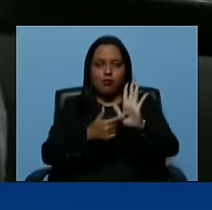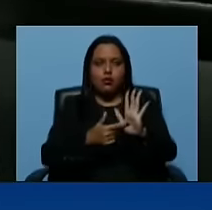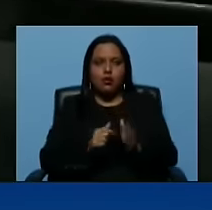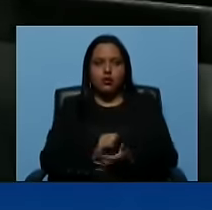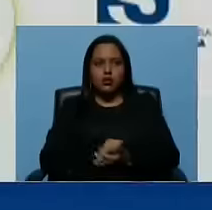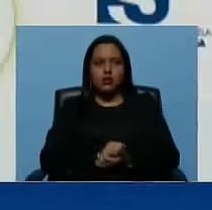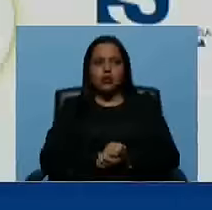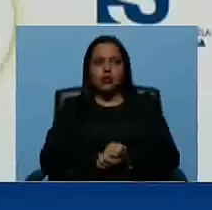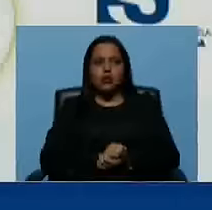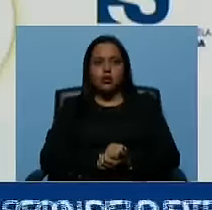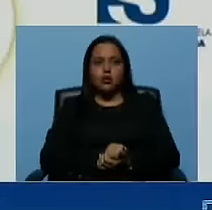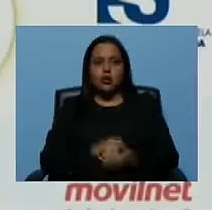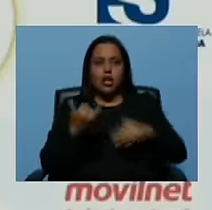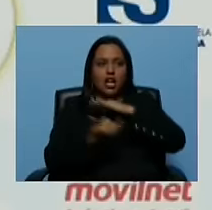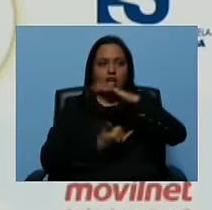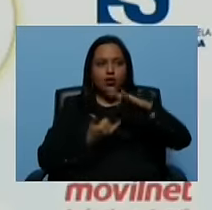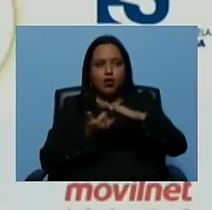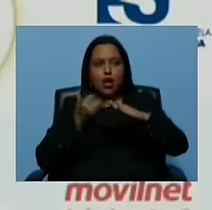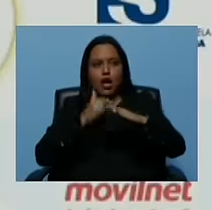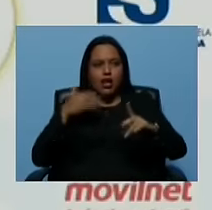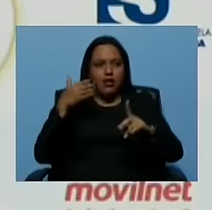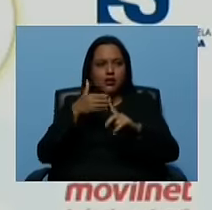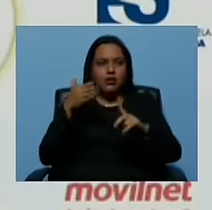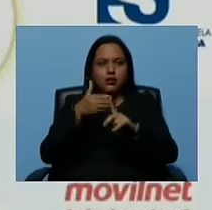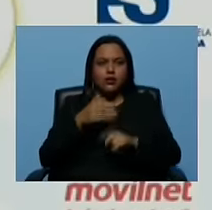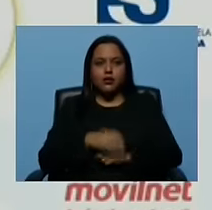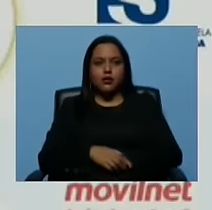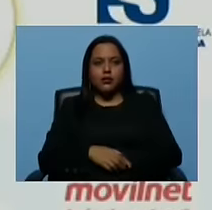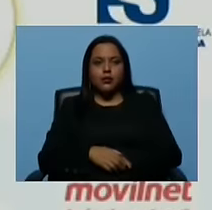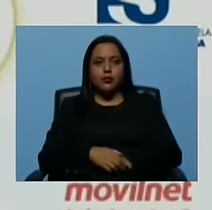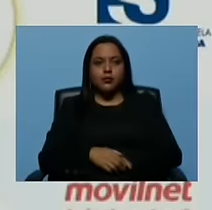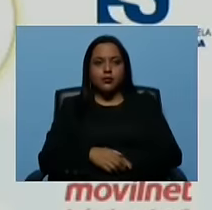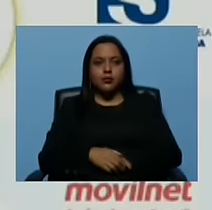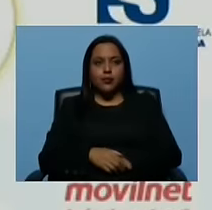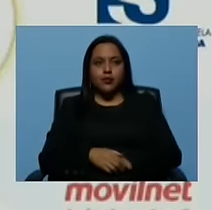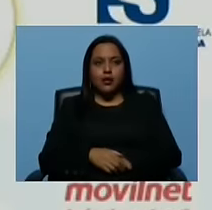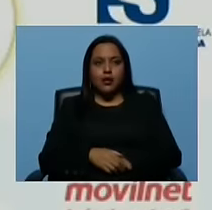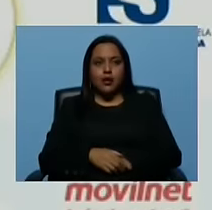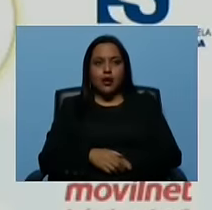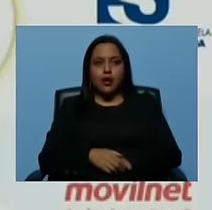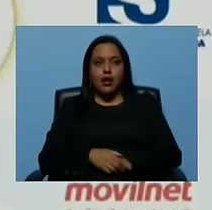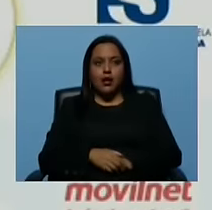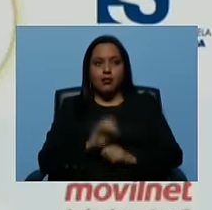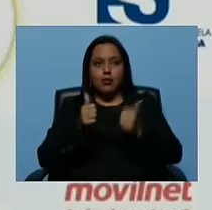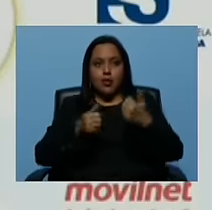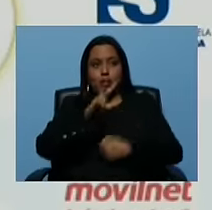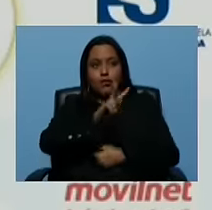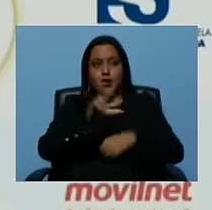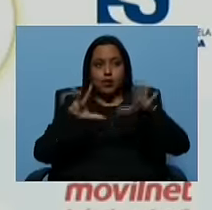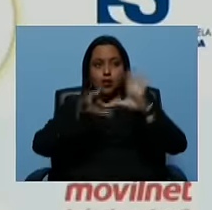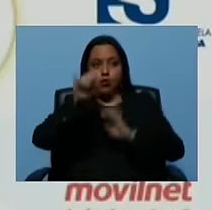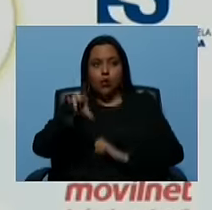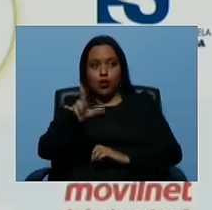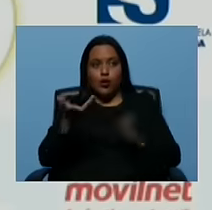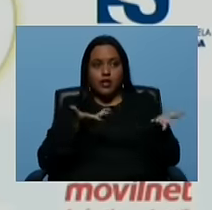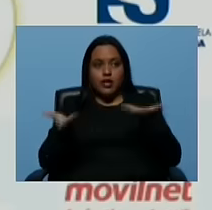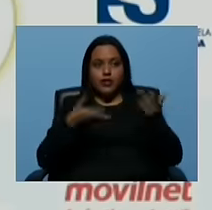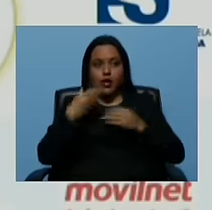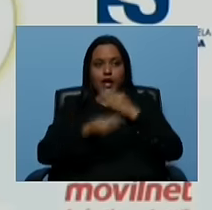las instituciones que han sido principalmente atacadas desde el 28 de julio, como puede ver, los servicios que presta la Presidencia